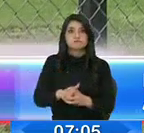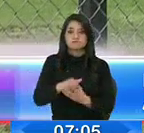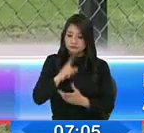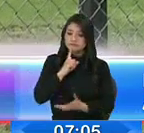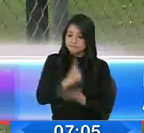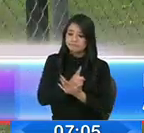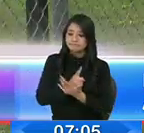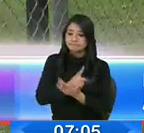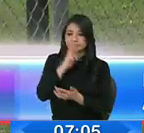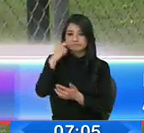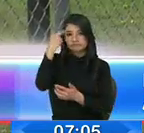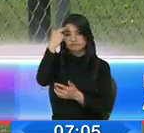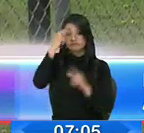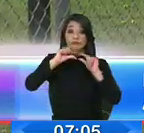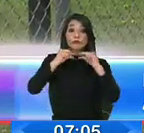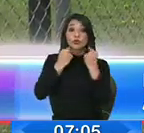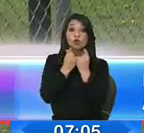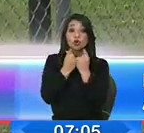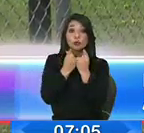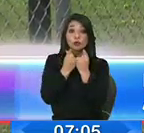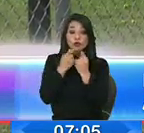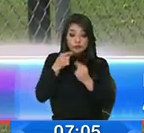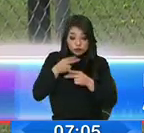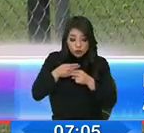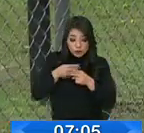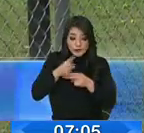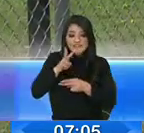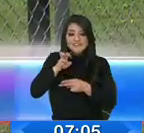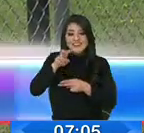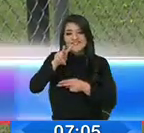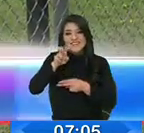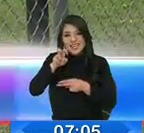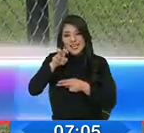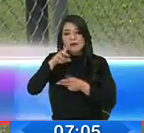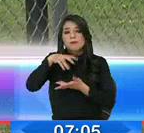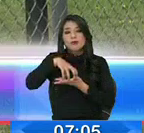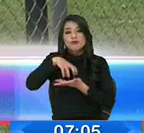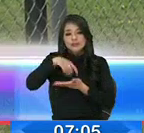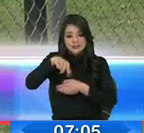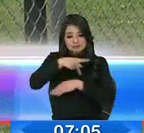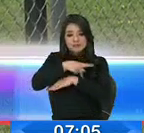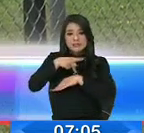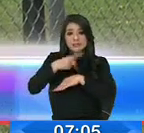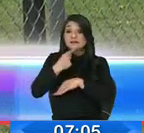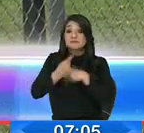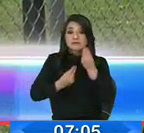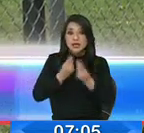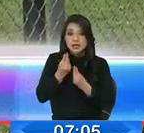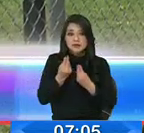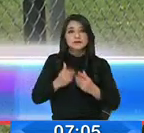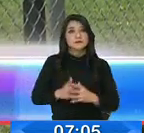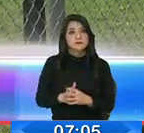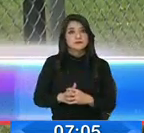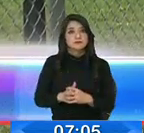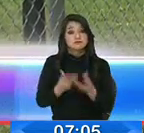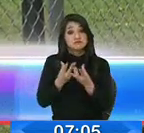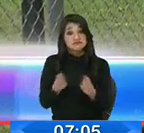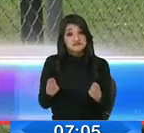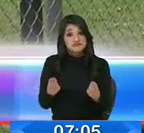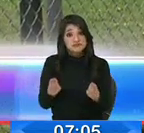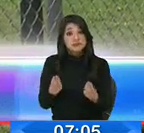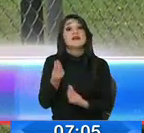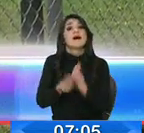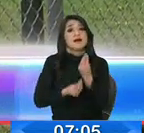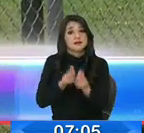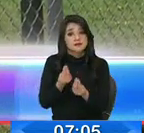dicho. Como Movimiento Vive Provincial a nivel de Pichincha, para dejar de existir